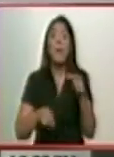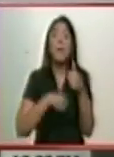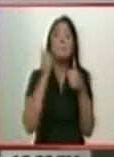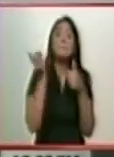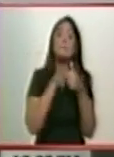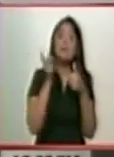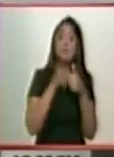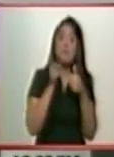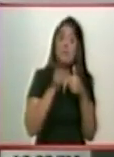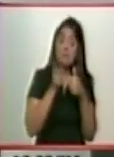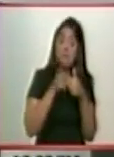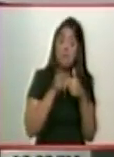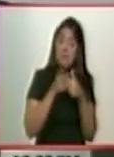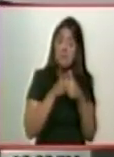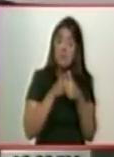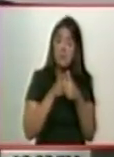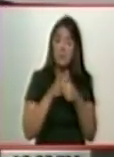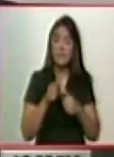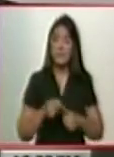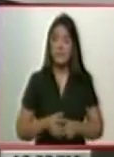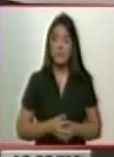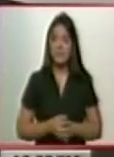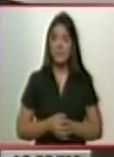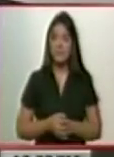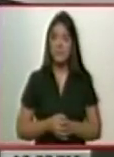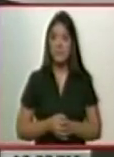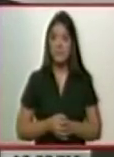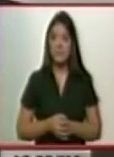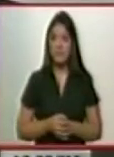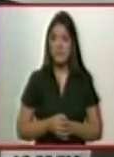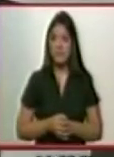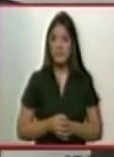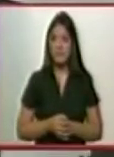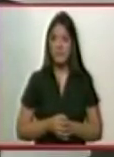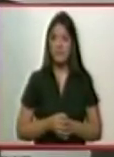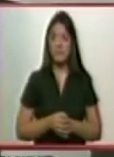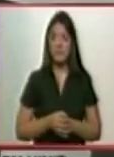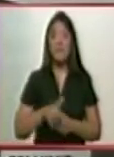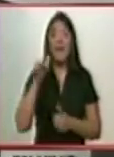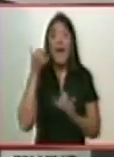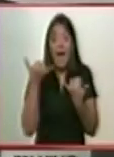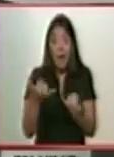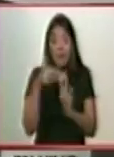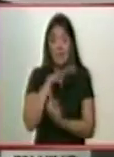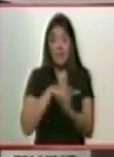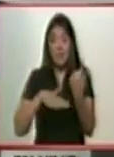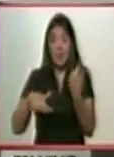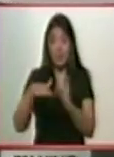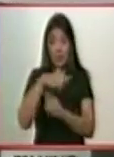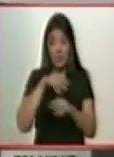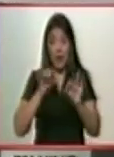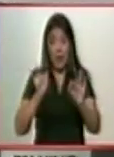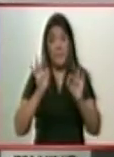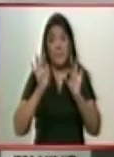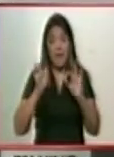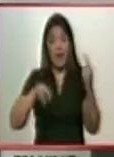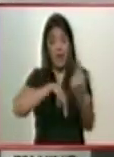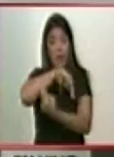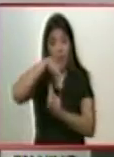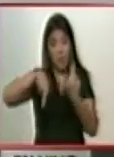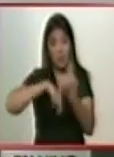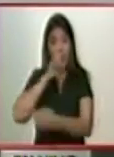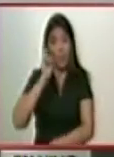estamos asumiendo como una posición si se quiere está cita es en esta coyuntura que está atravesando la revolución